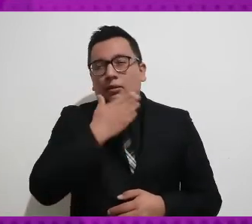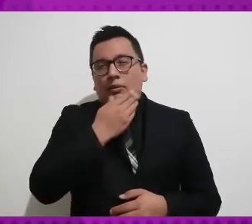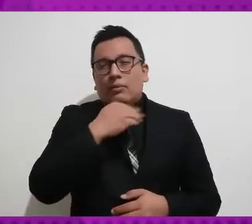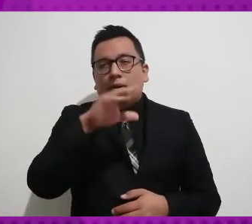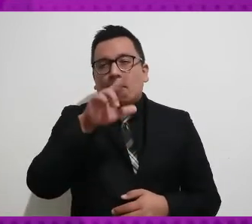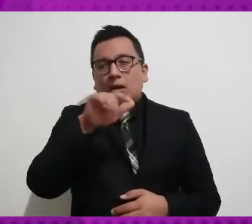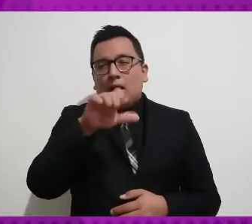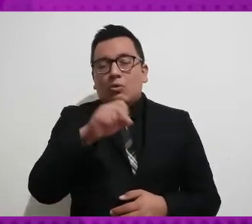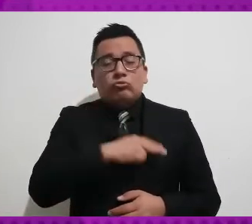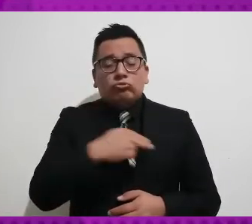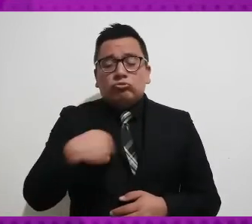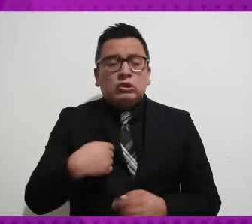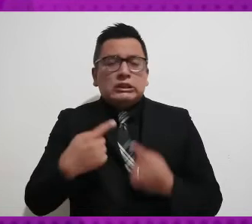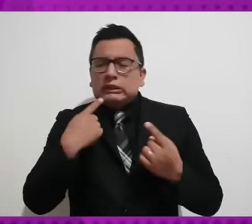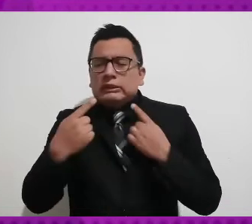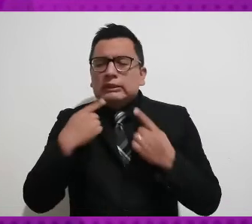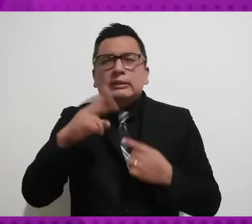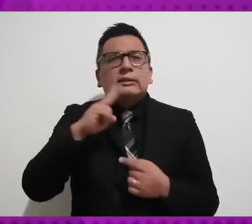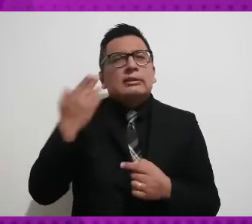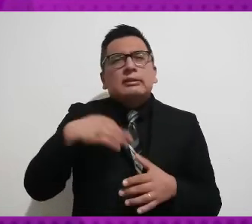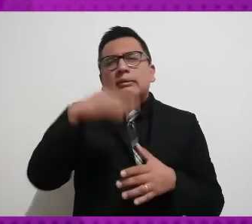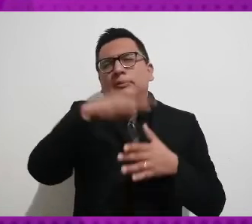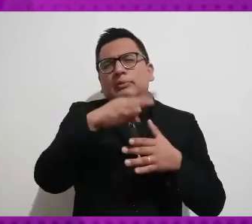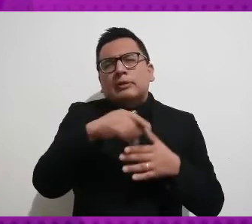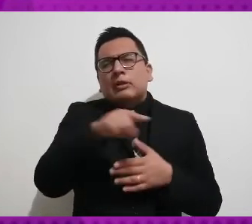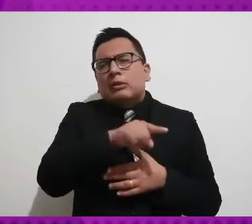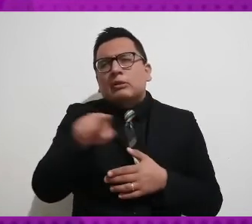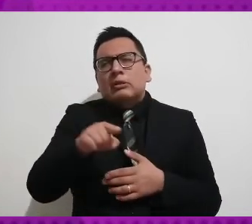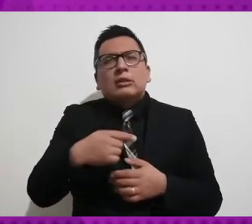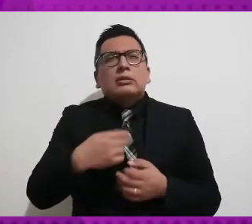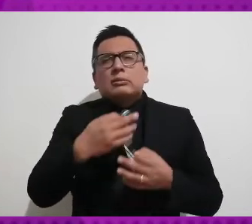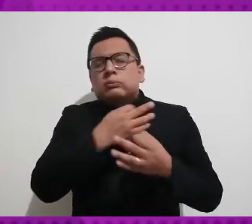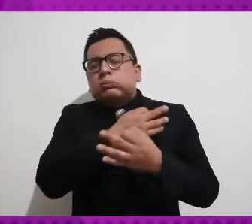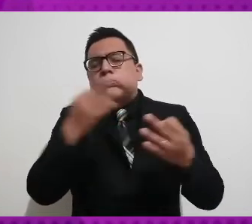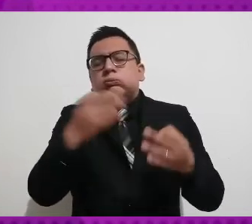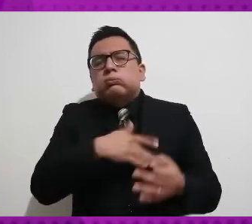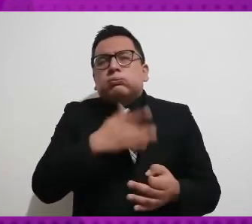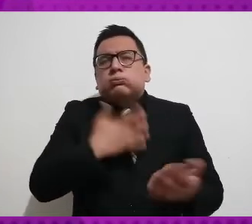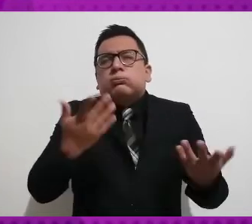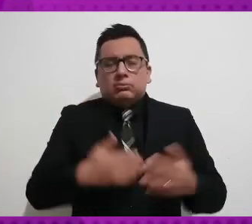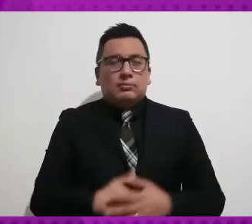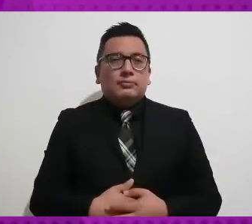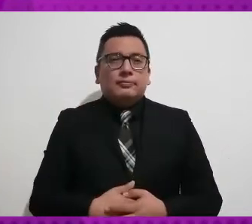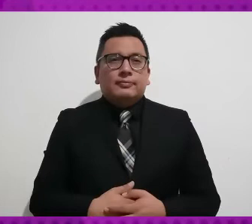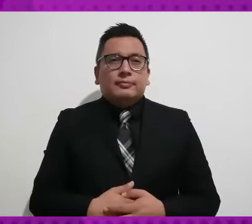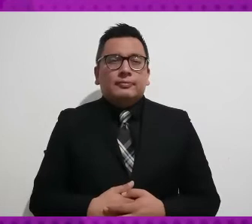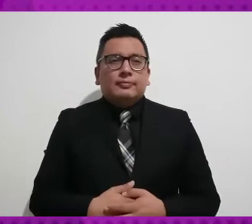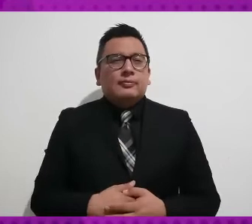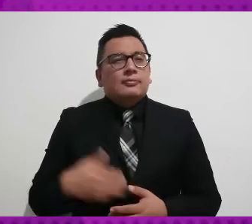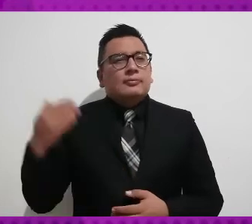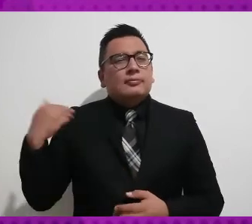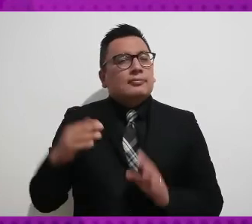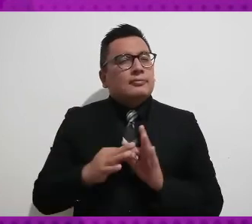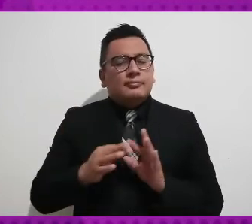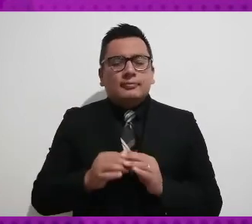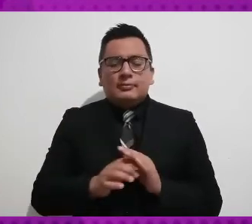general de este proceso electoral desde la perspectiva de los medios de comunicación. Platicábamos ahorita acerca del papel de la autoridad